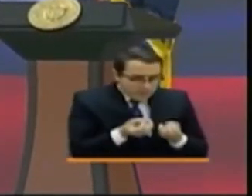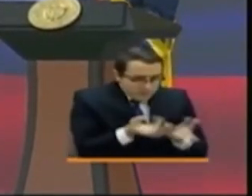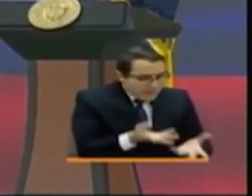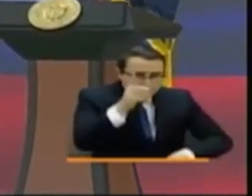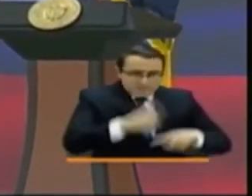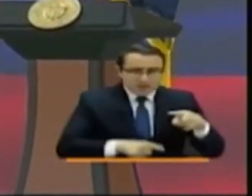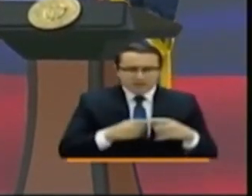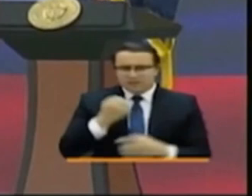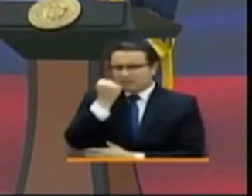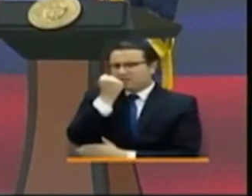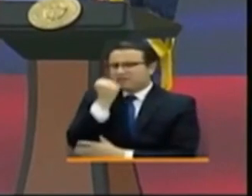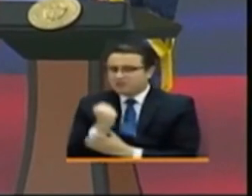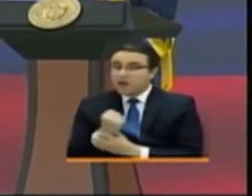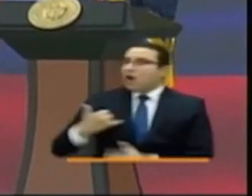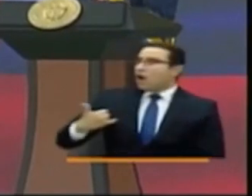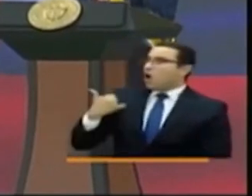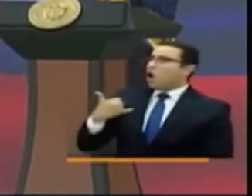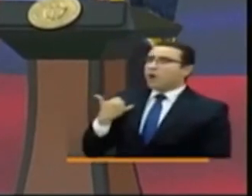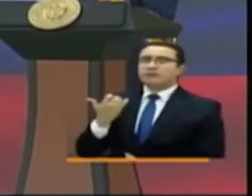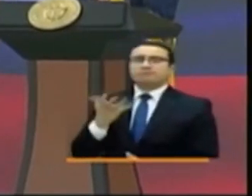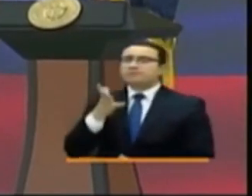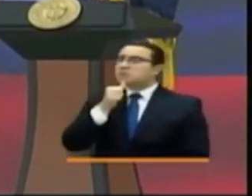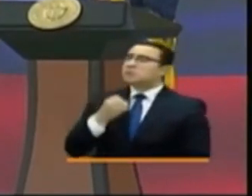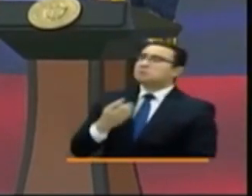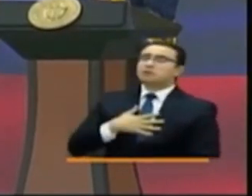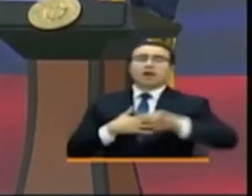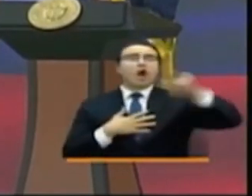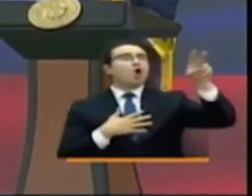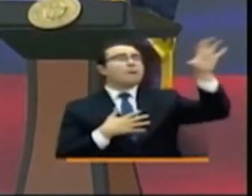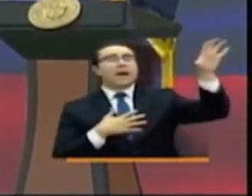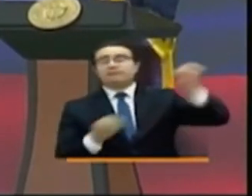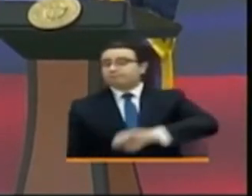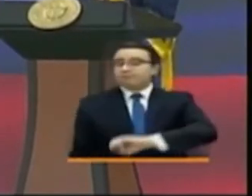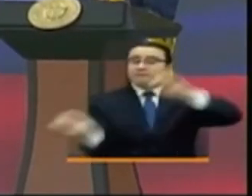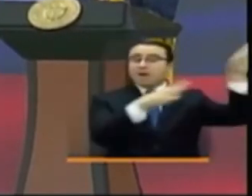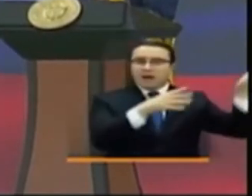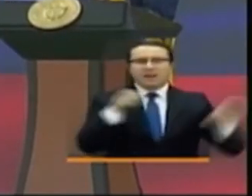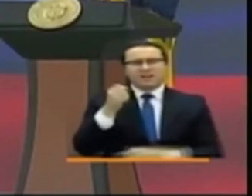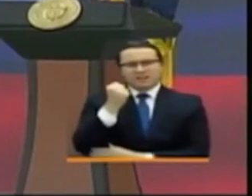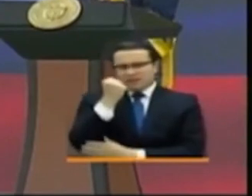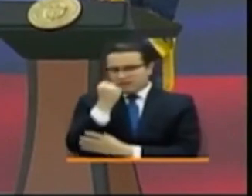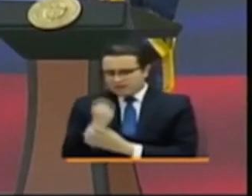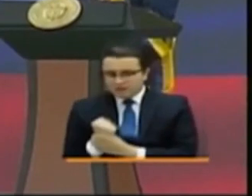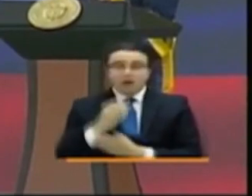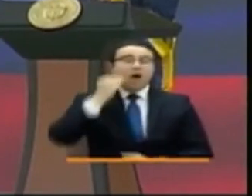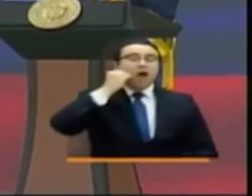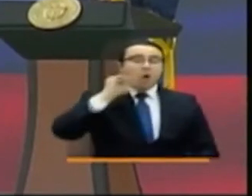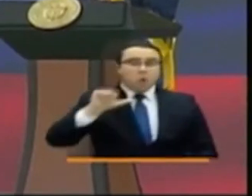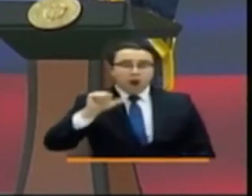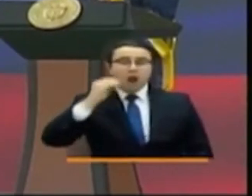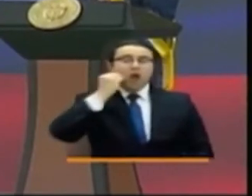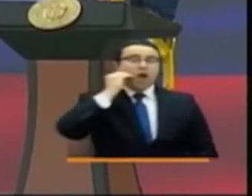joven que emigra porque no encuentra oportunidades la padece. Una abuela o un abuelo que no tiene